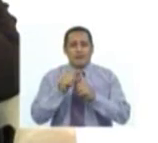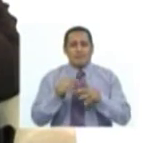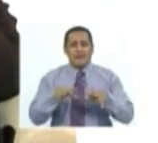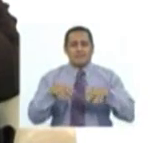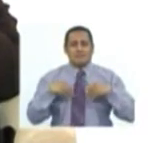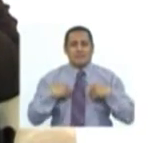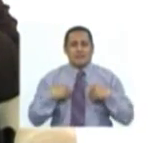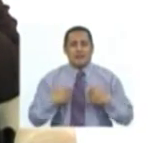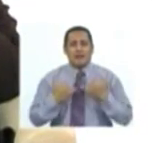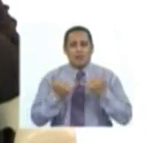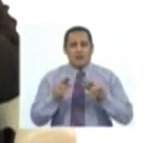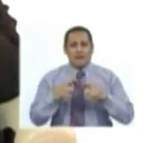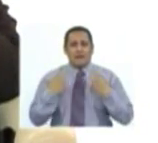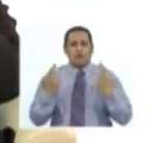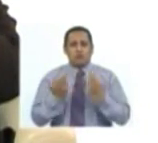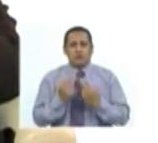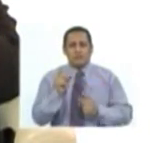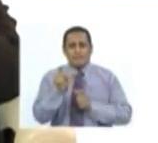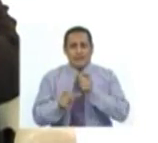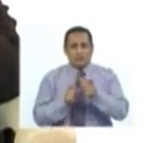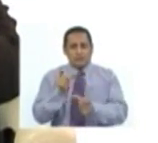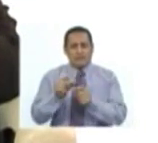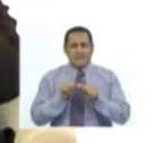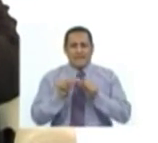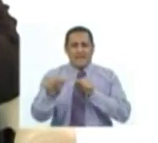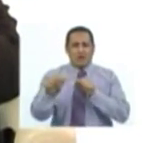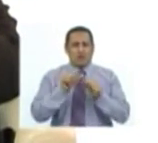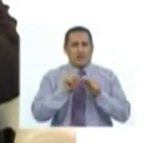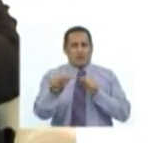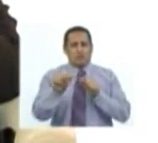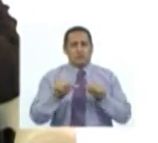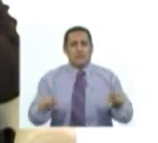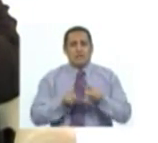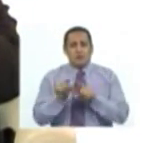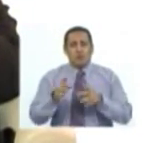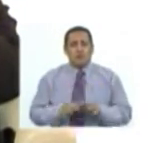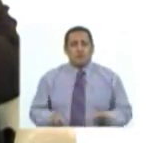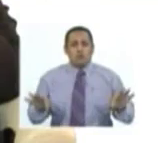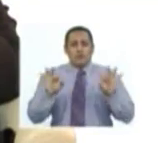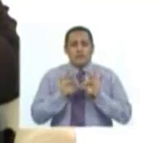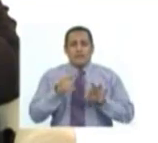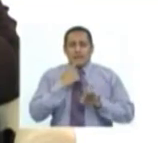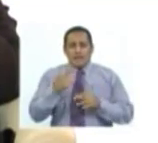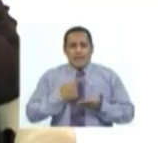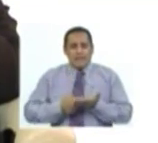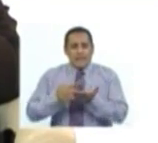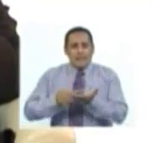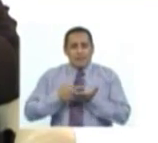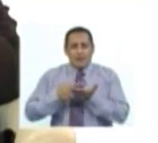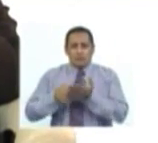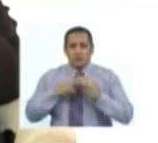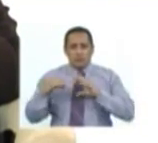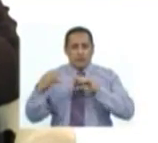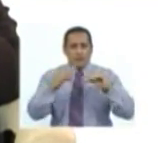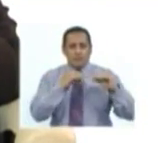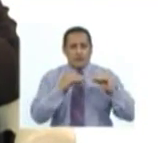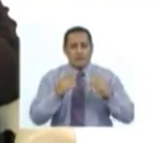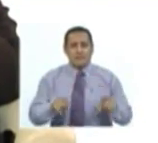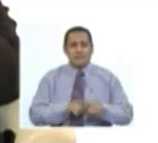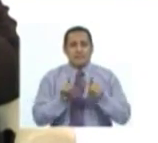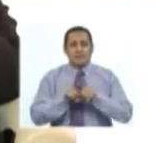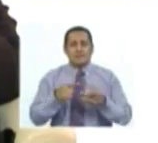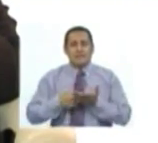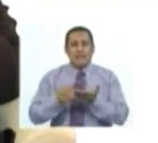permitir reuniones entre personas que están a distancia. Yo creo que lo enriquecedor es la deliberación. Y